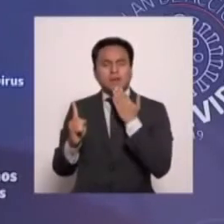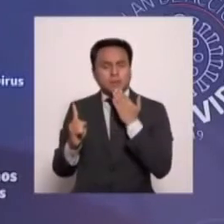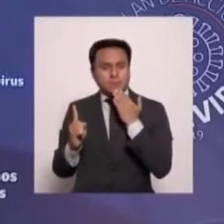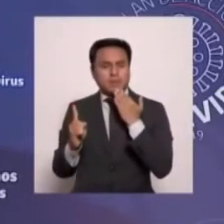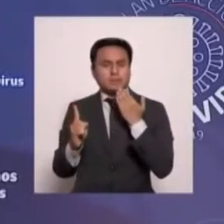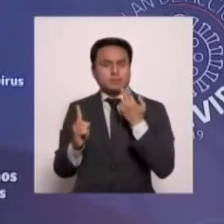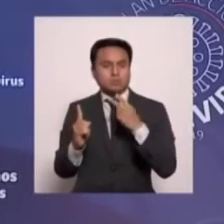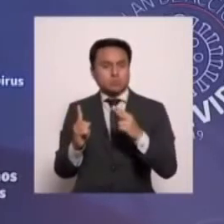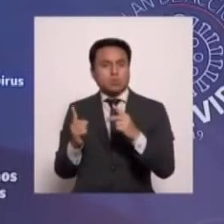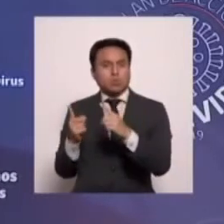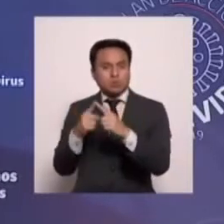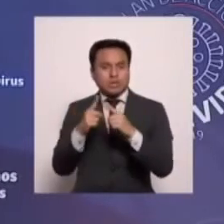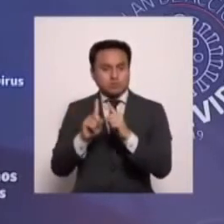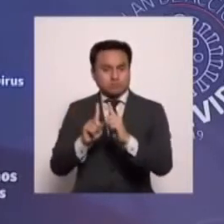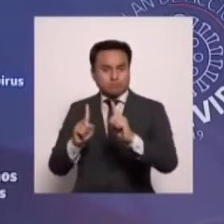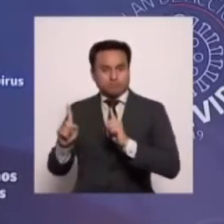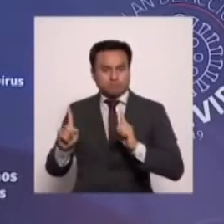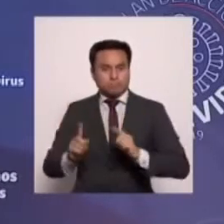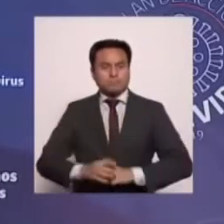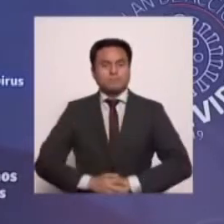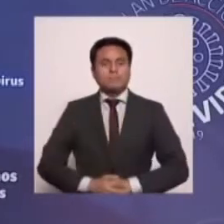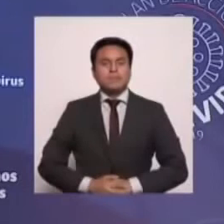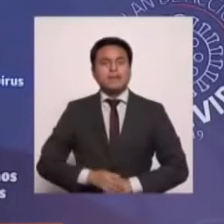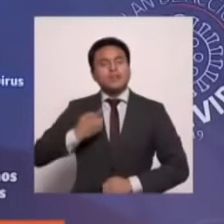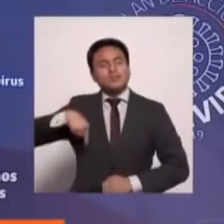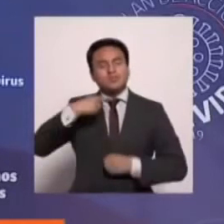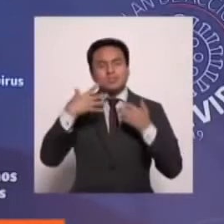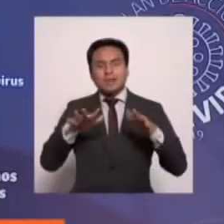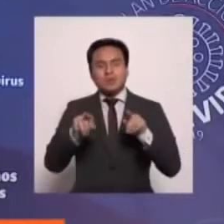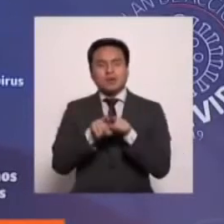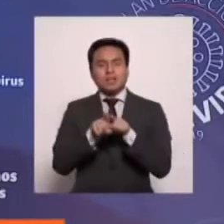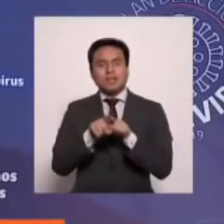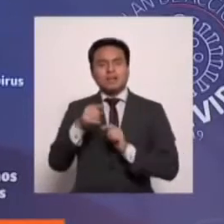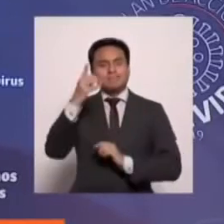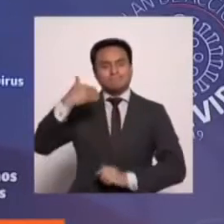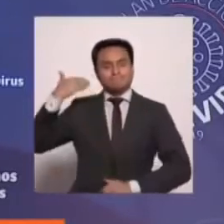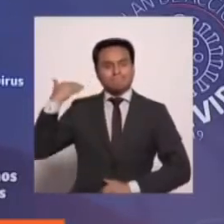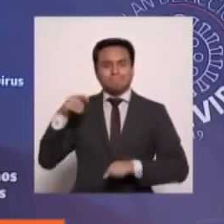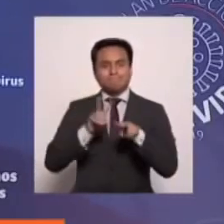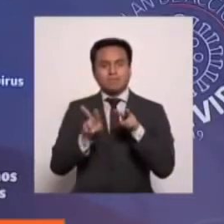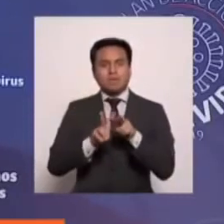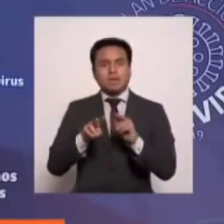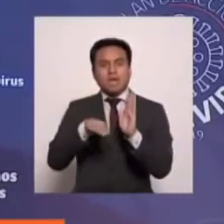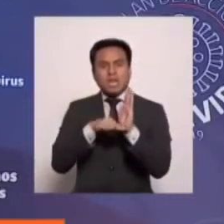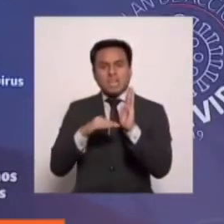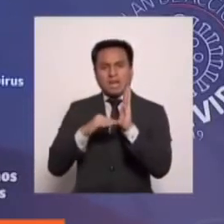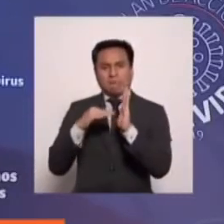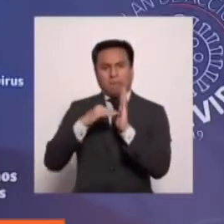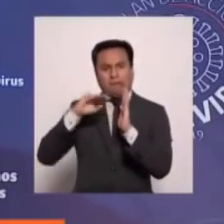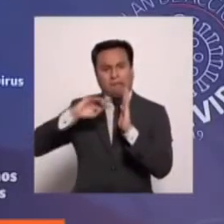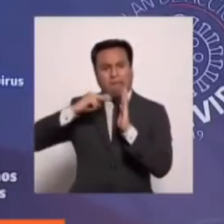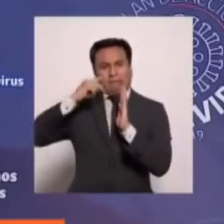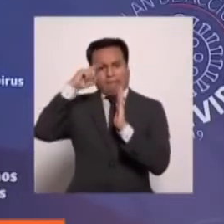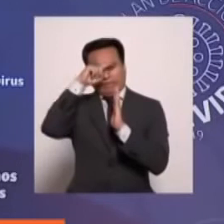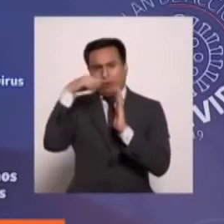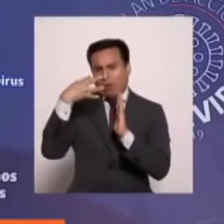lo que están tratando de rever es si los empleados van a poder cobrar esa plata que no van a tener por medio de su seguro de